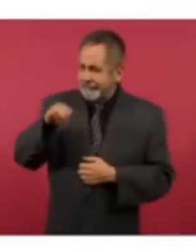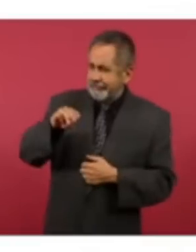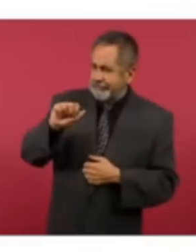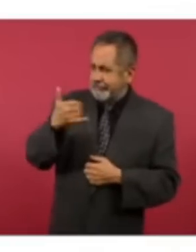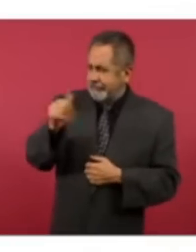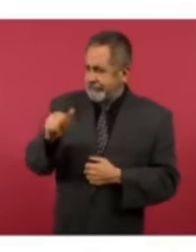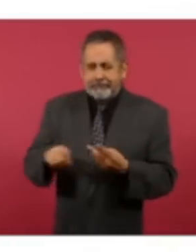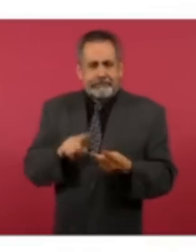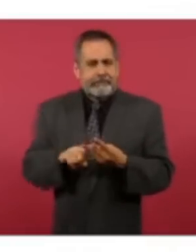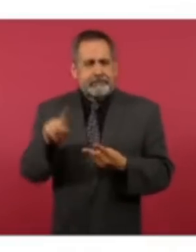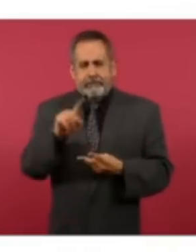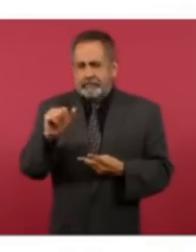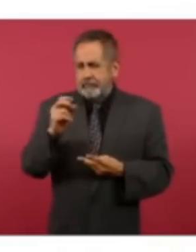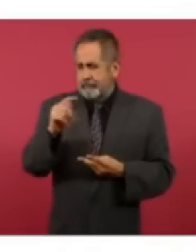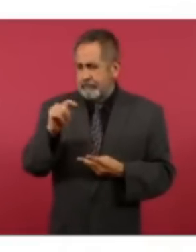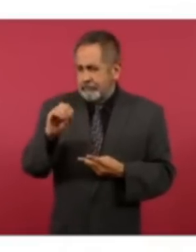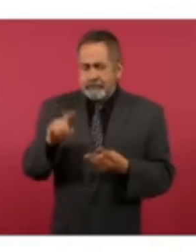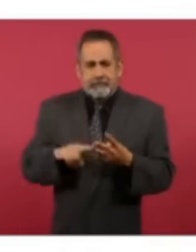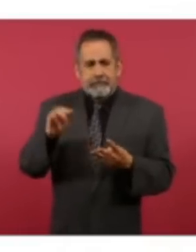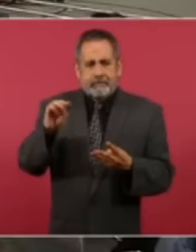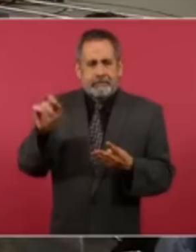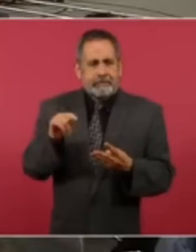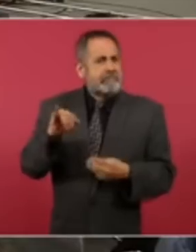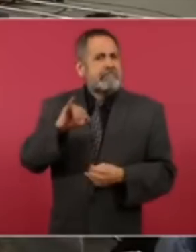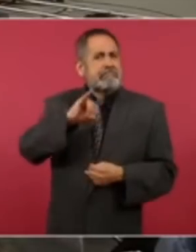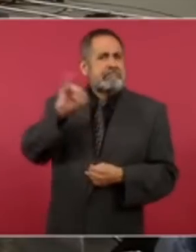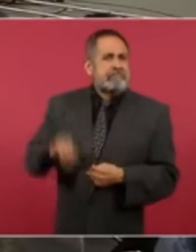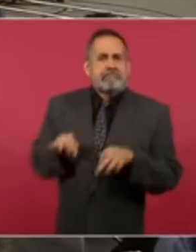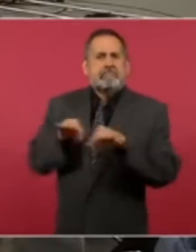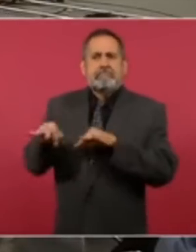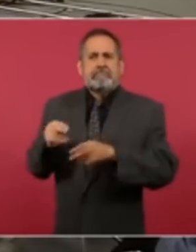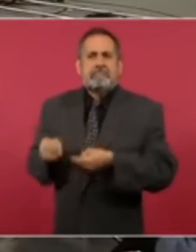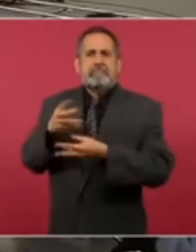los zapotecos, mixtecos, ¿no?, nunca han trabajado.